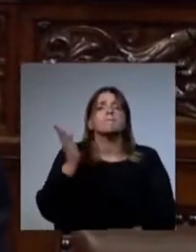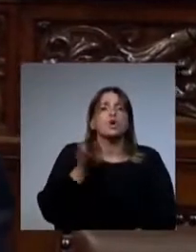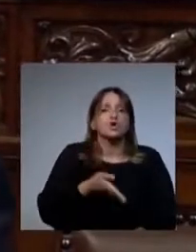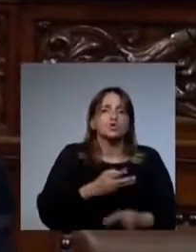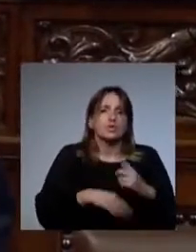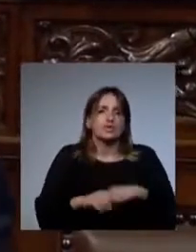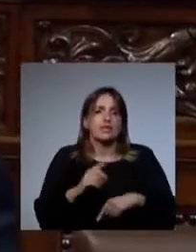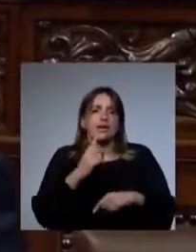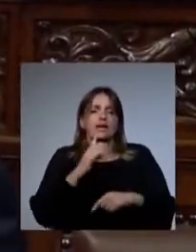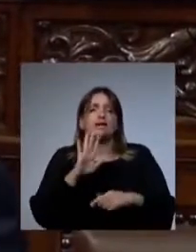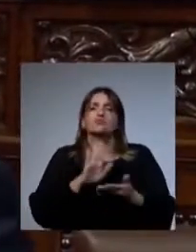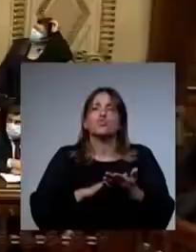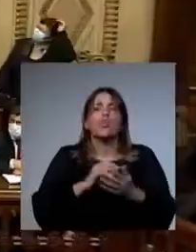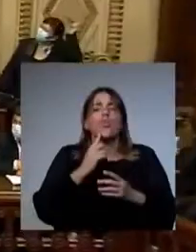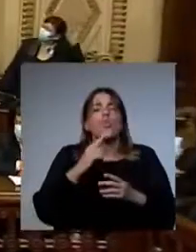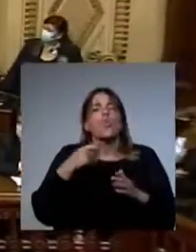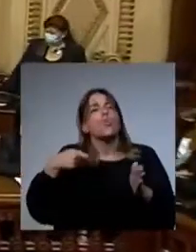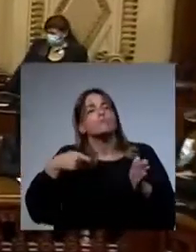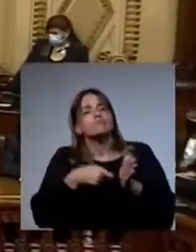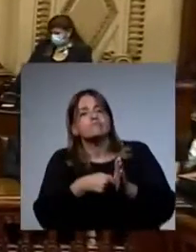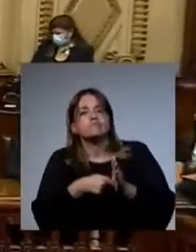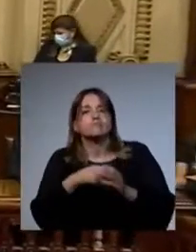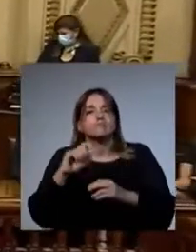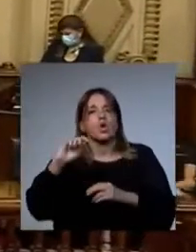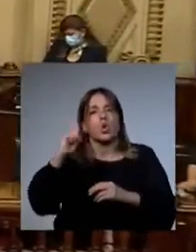de electrificación en el país.